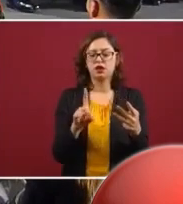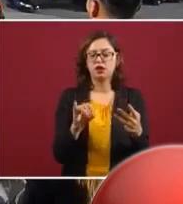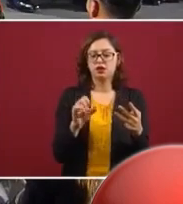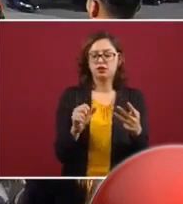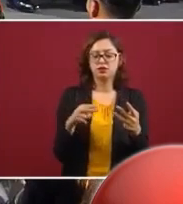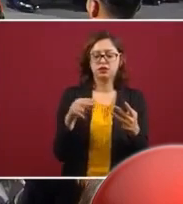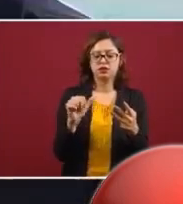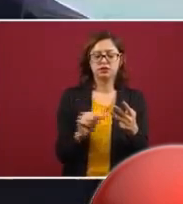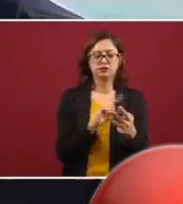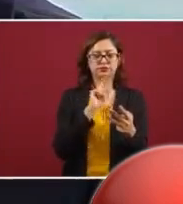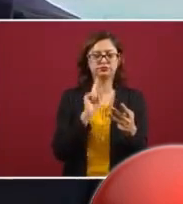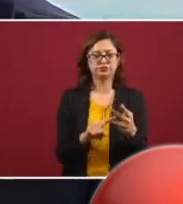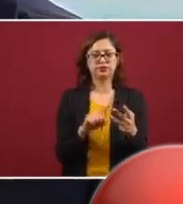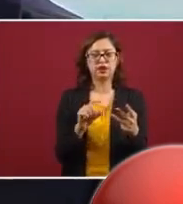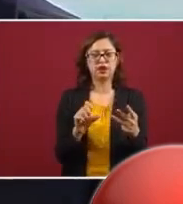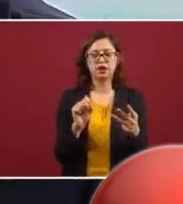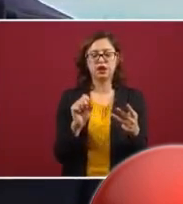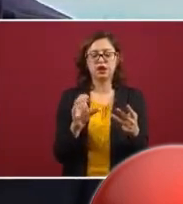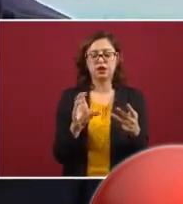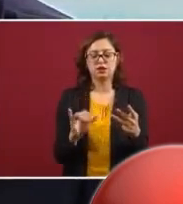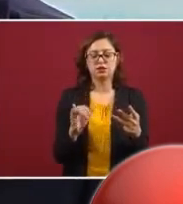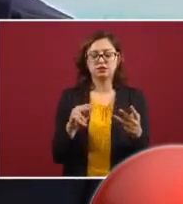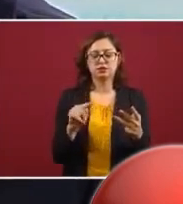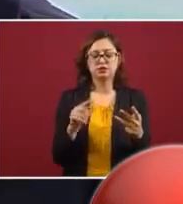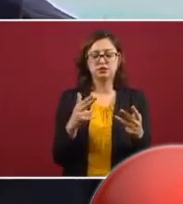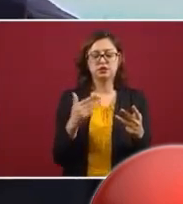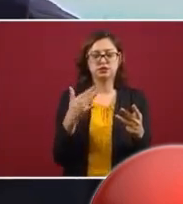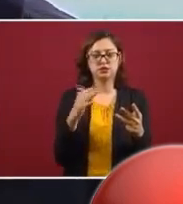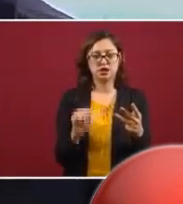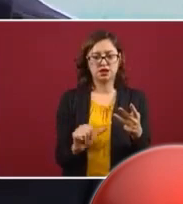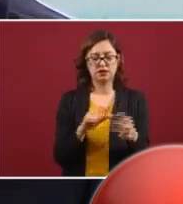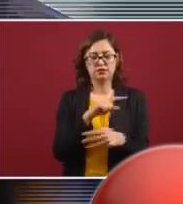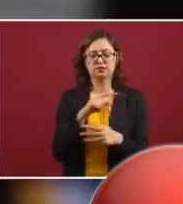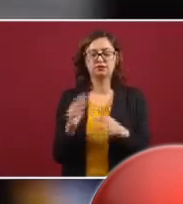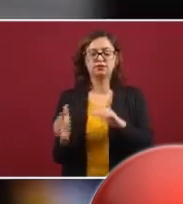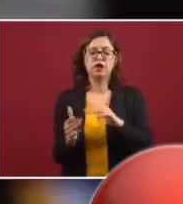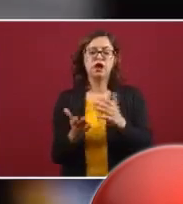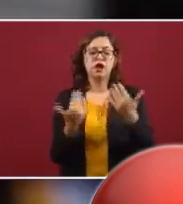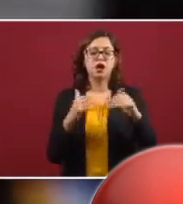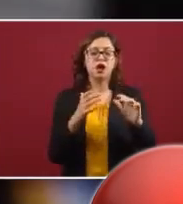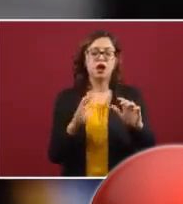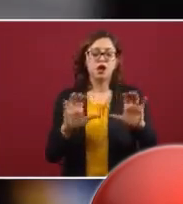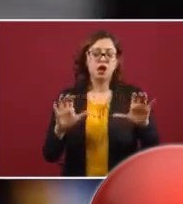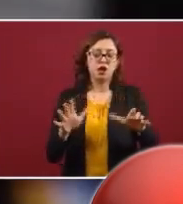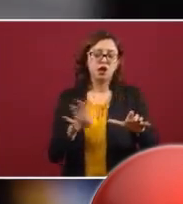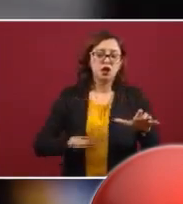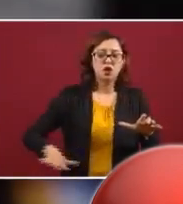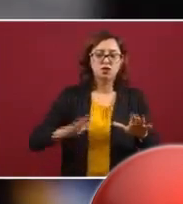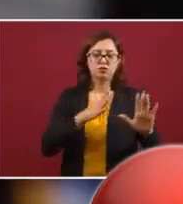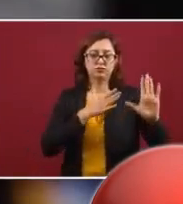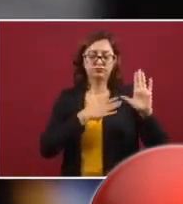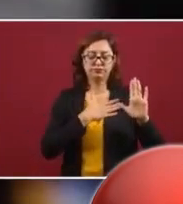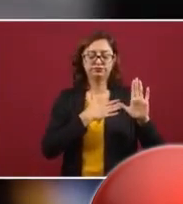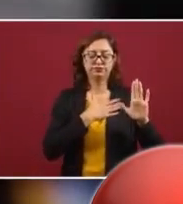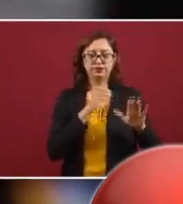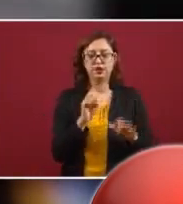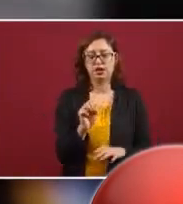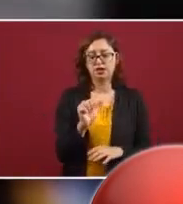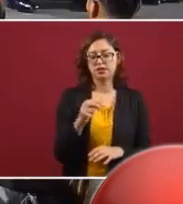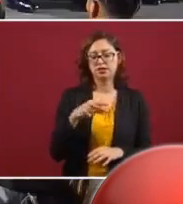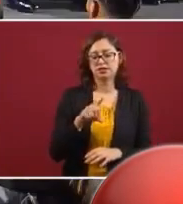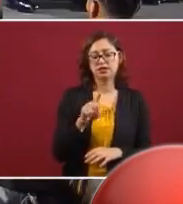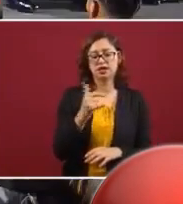Marlena Aguilar Castro, Cintia Paola Aguilar Castro. En compromiso social está Sandy Tesoptina